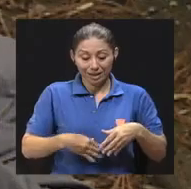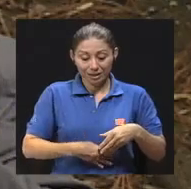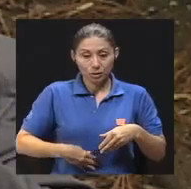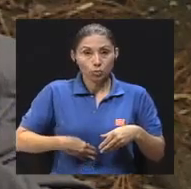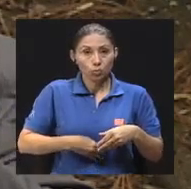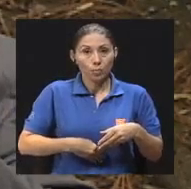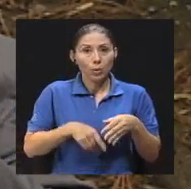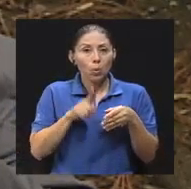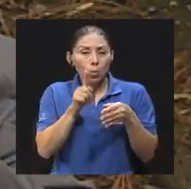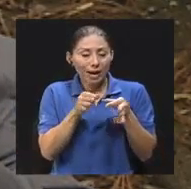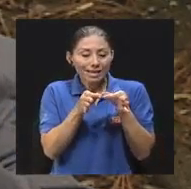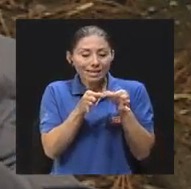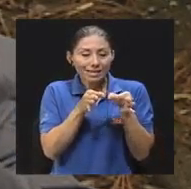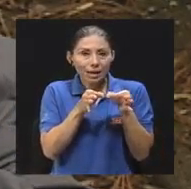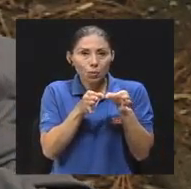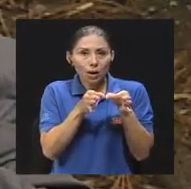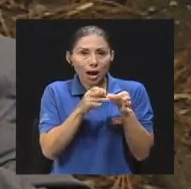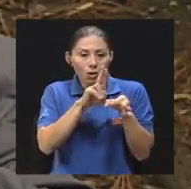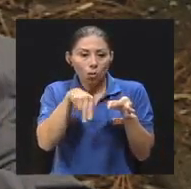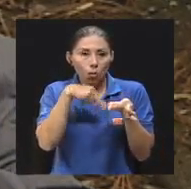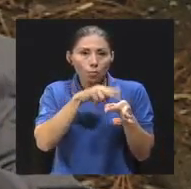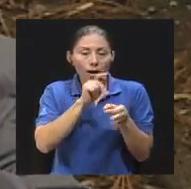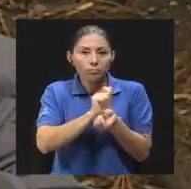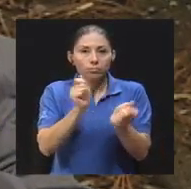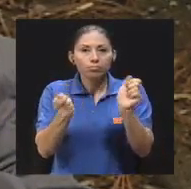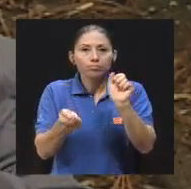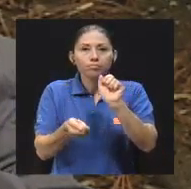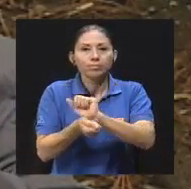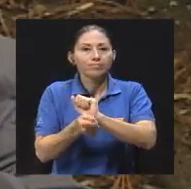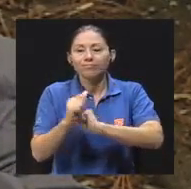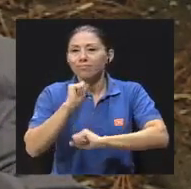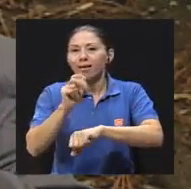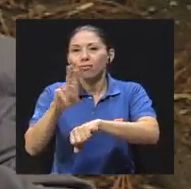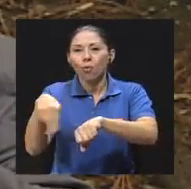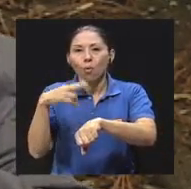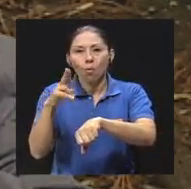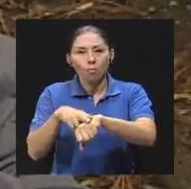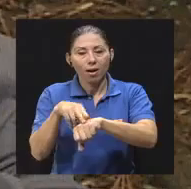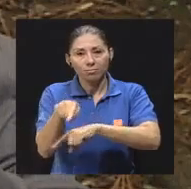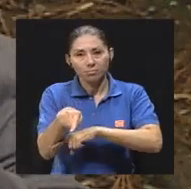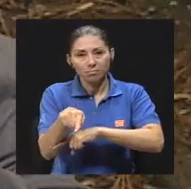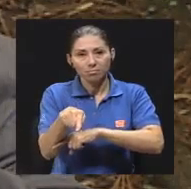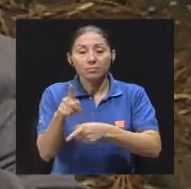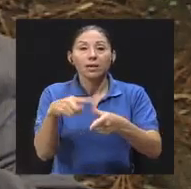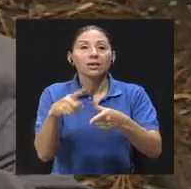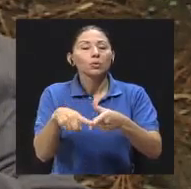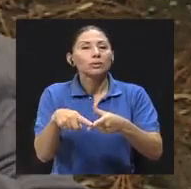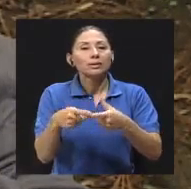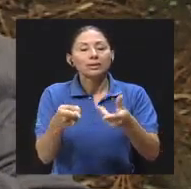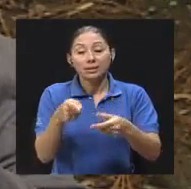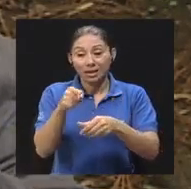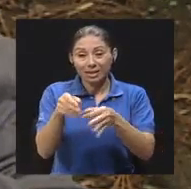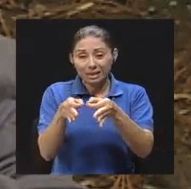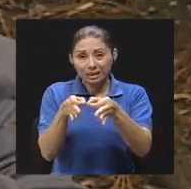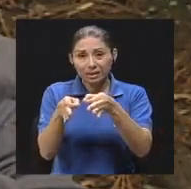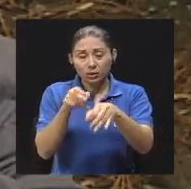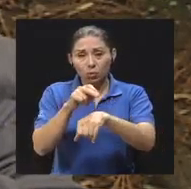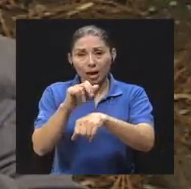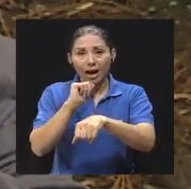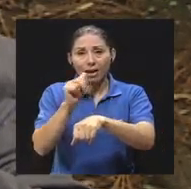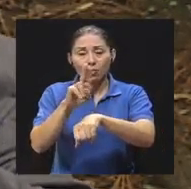gástrica cambia a anormal. Entonces esa célula anormal, prácticamente, para hacerlo